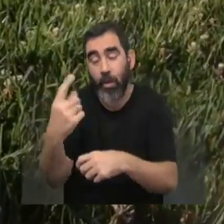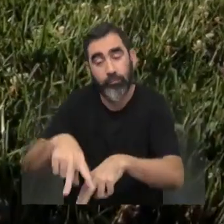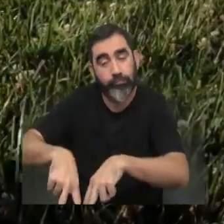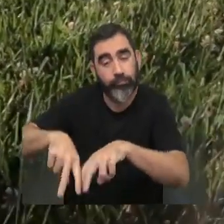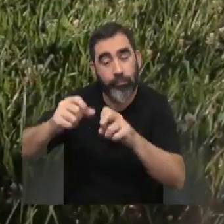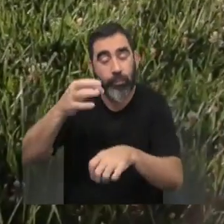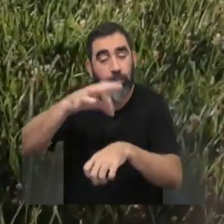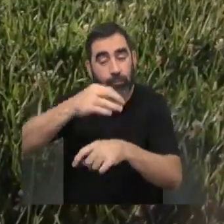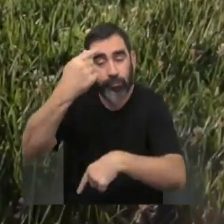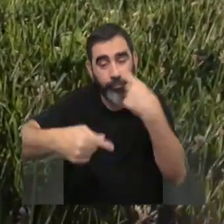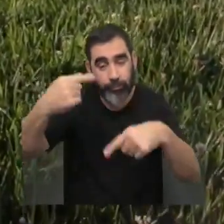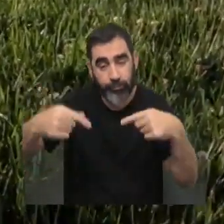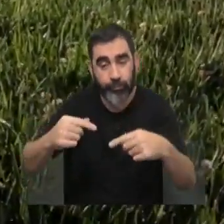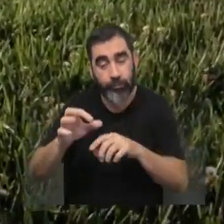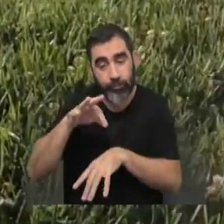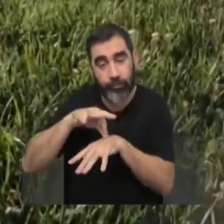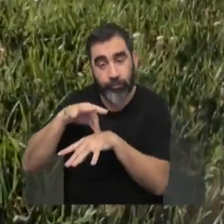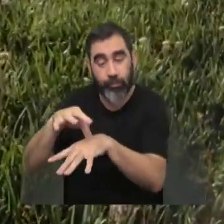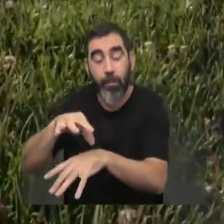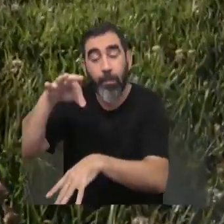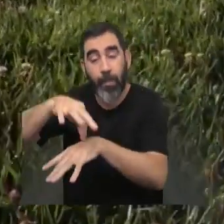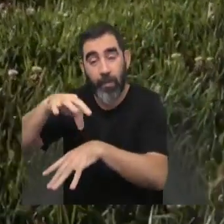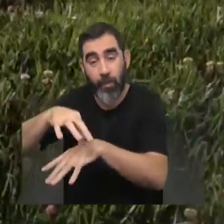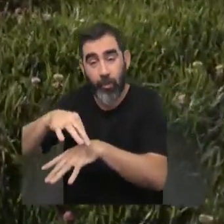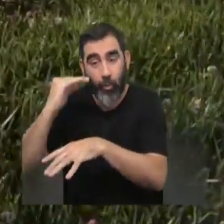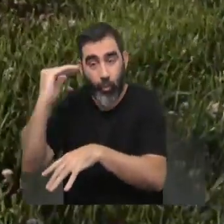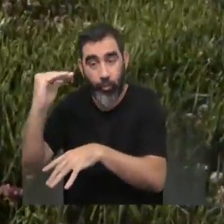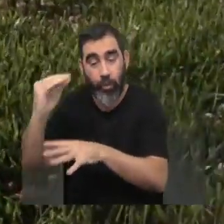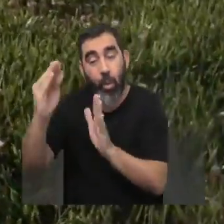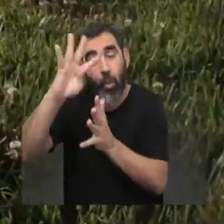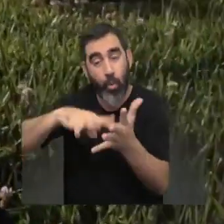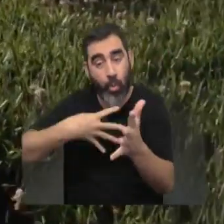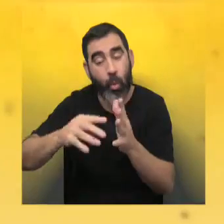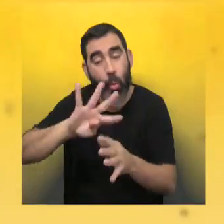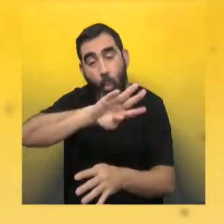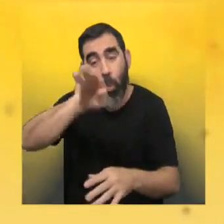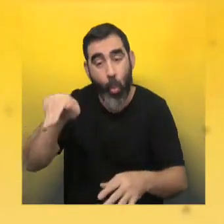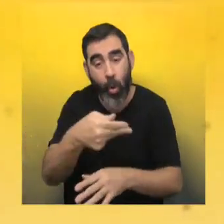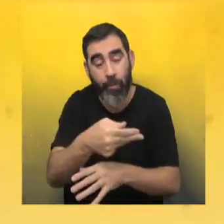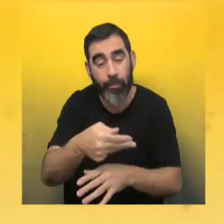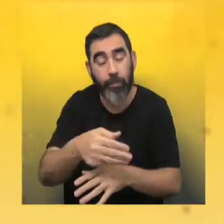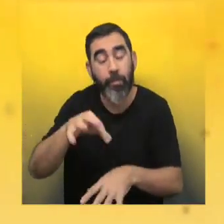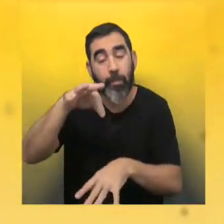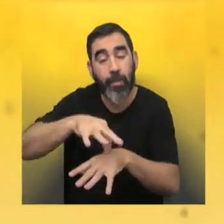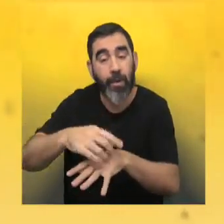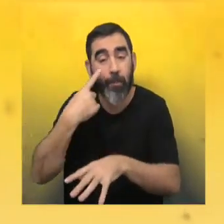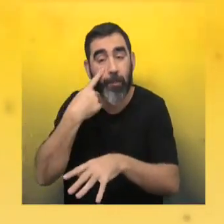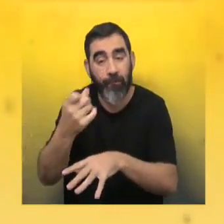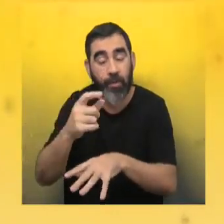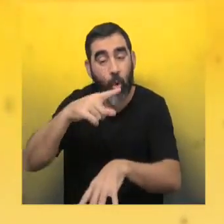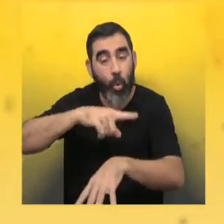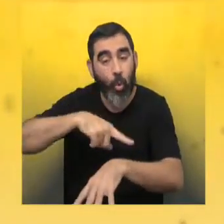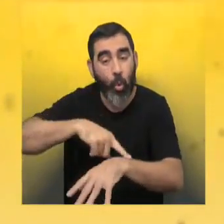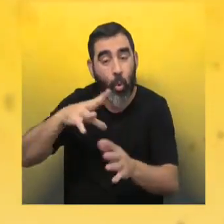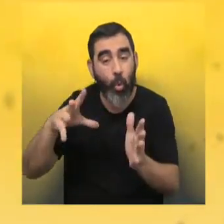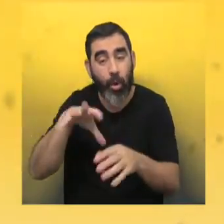por varios estudiantes con supervisión docente. Es necesario agendarse por web en la especialidad Medicina Preventiva a uno de los turnos disponibles